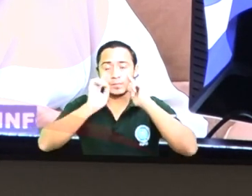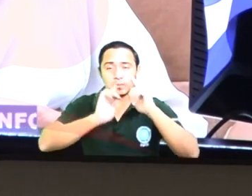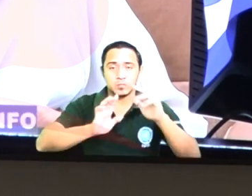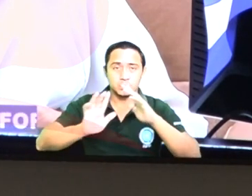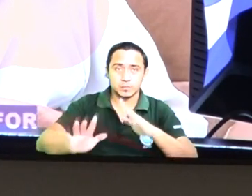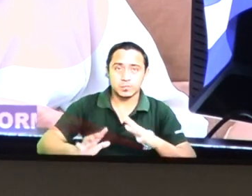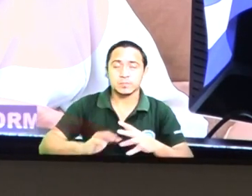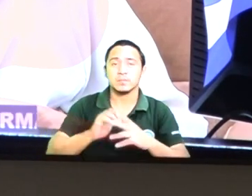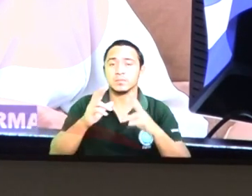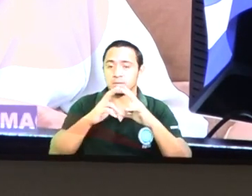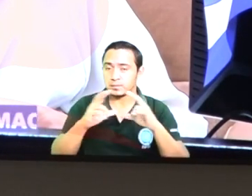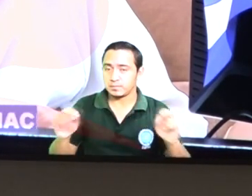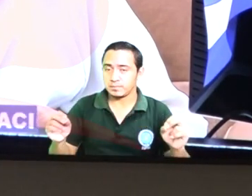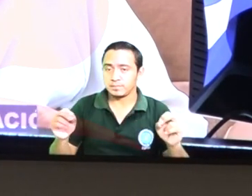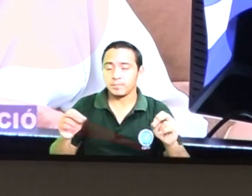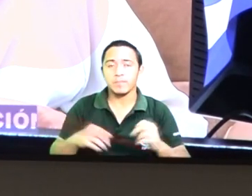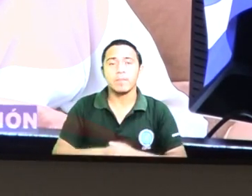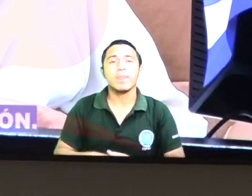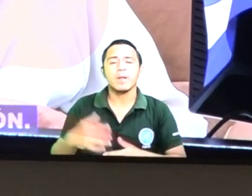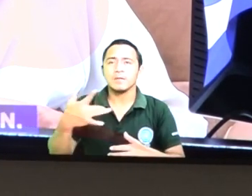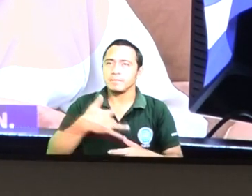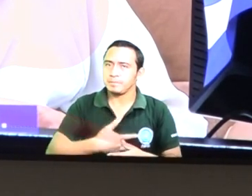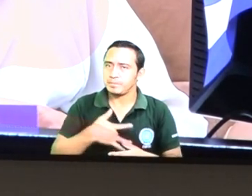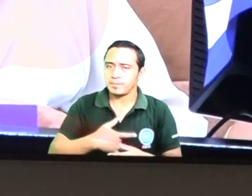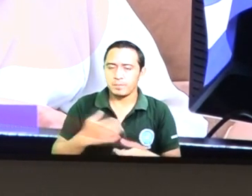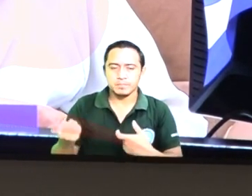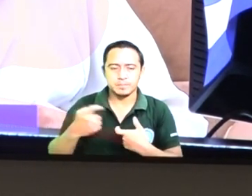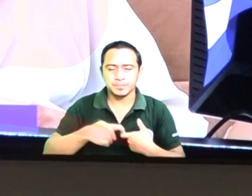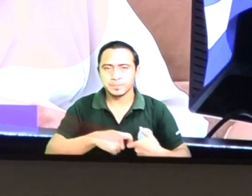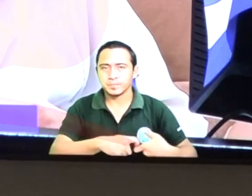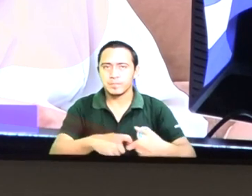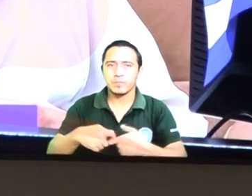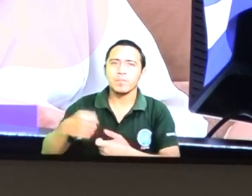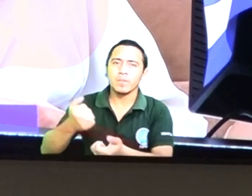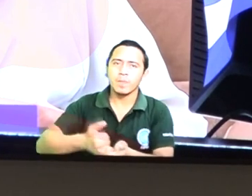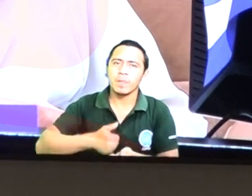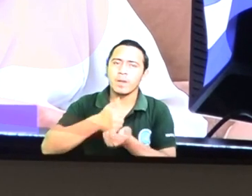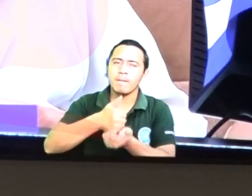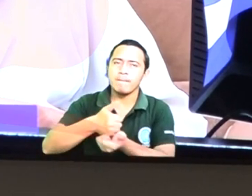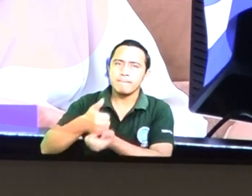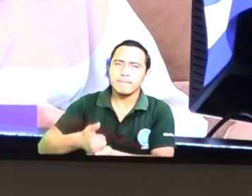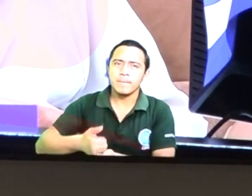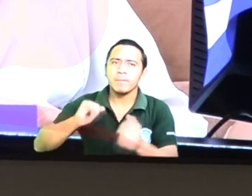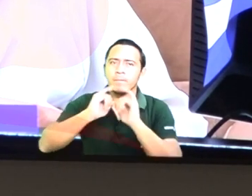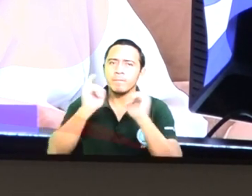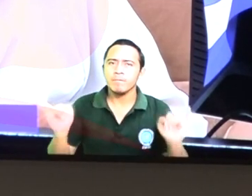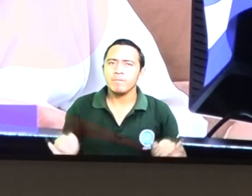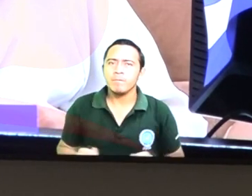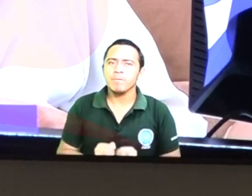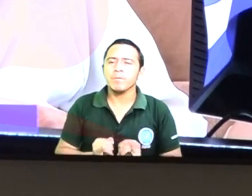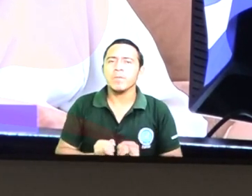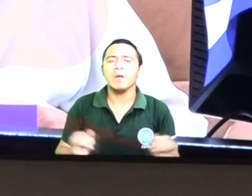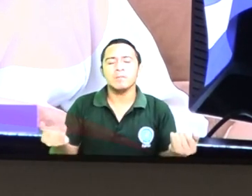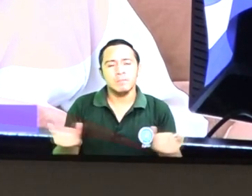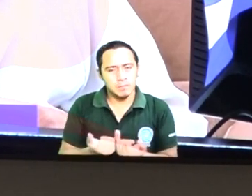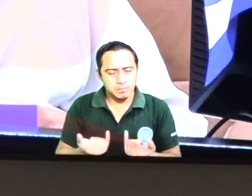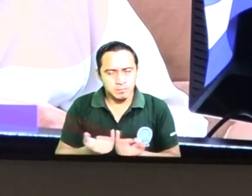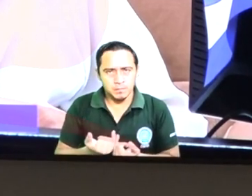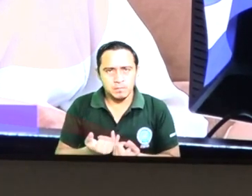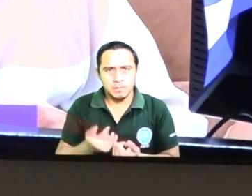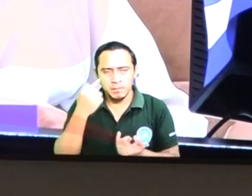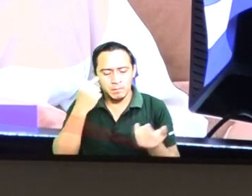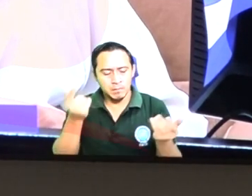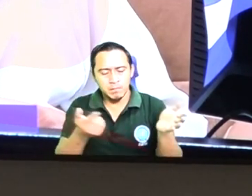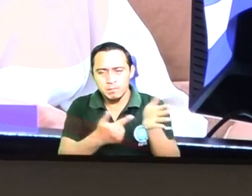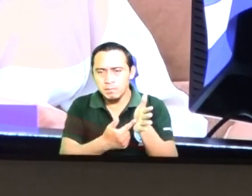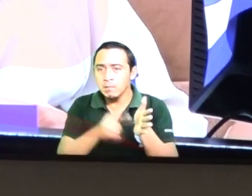Estado. Es necesario una coordinación y cooperación internacional. Además, señaló